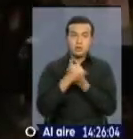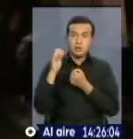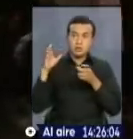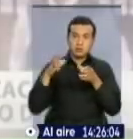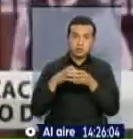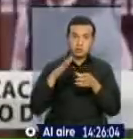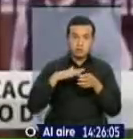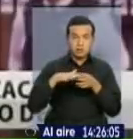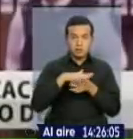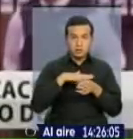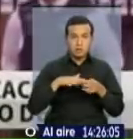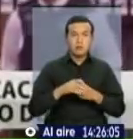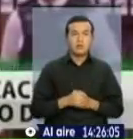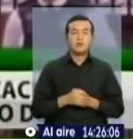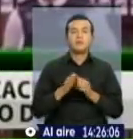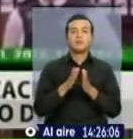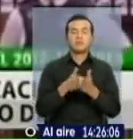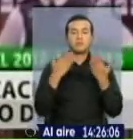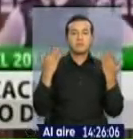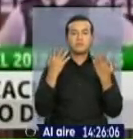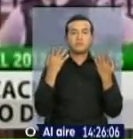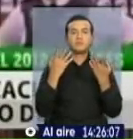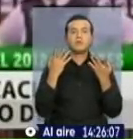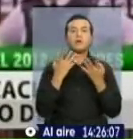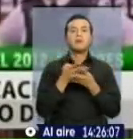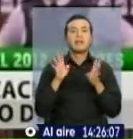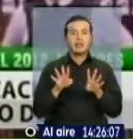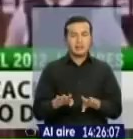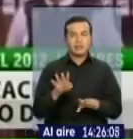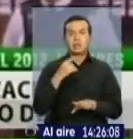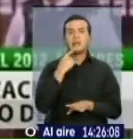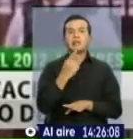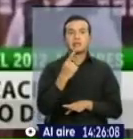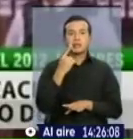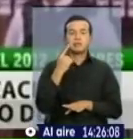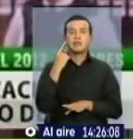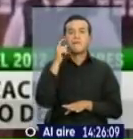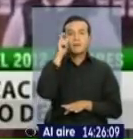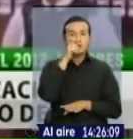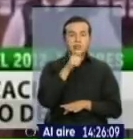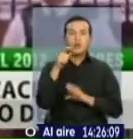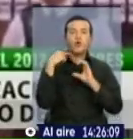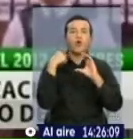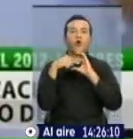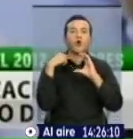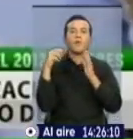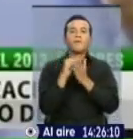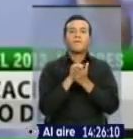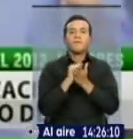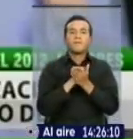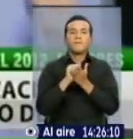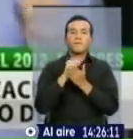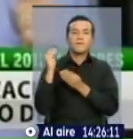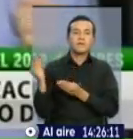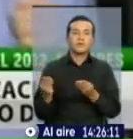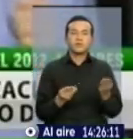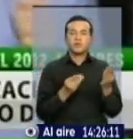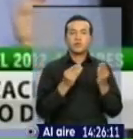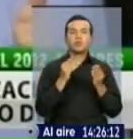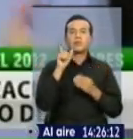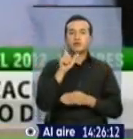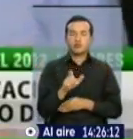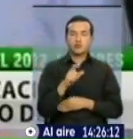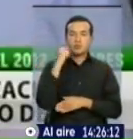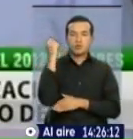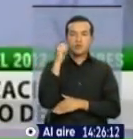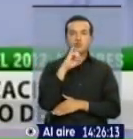bloque. El diario británico The Guardian indicó que la fiscalía destruyó correos electrónicos relacionados con el proceso de extradición a Suecia del fundador de